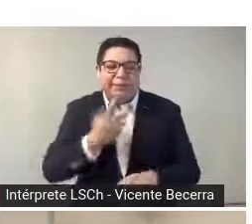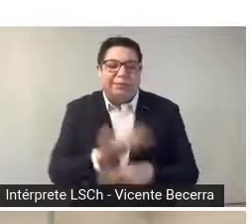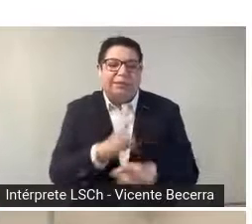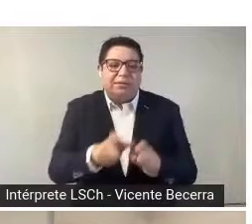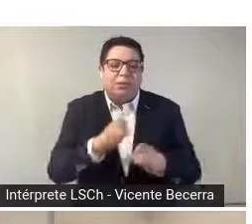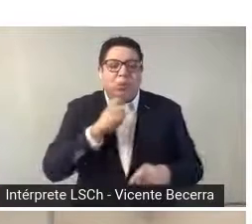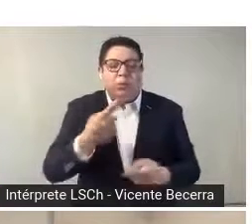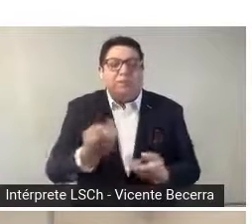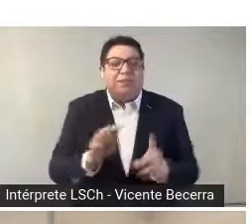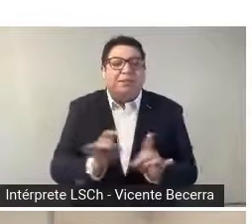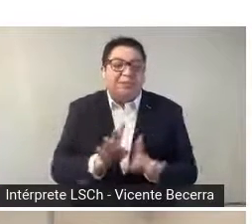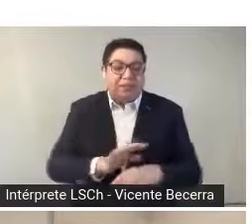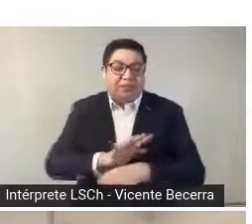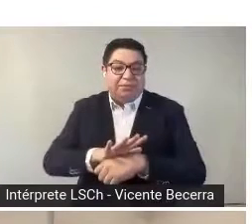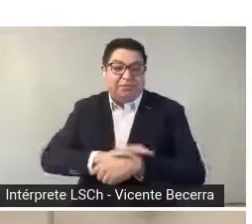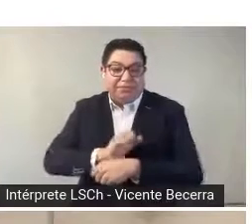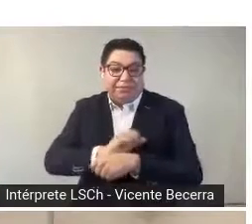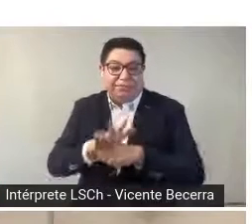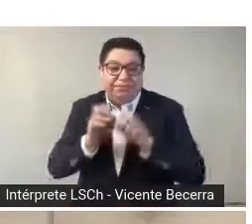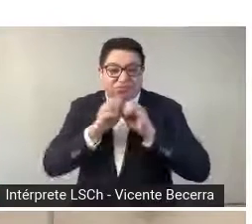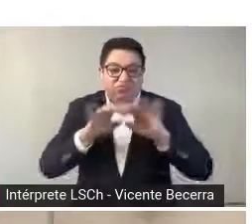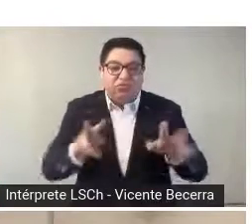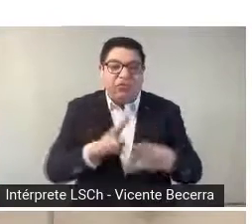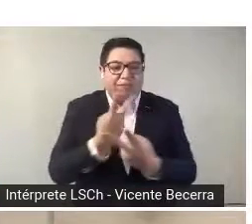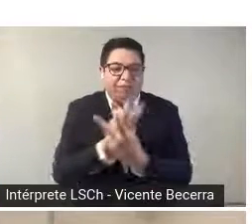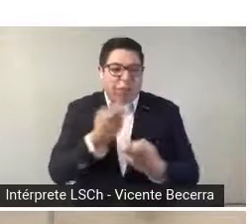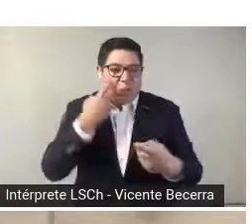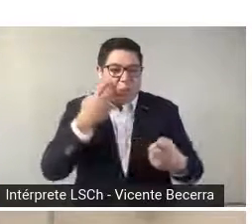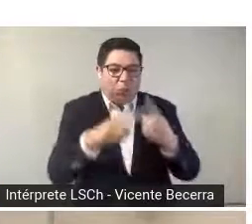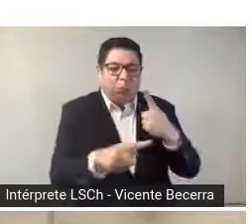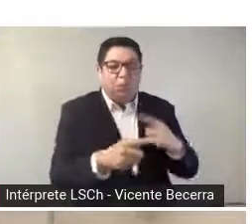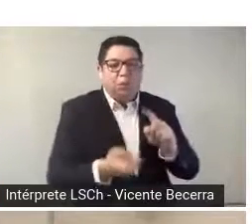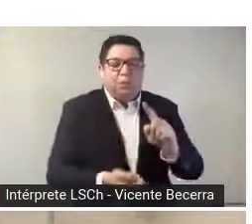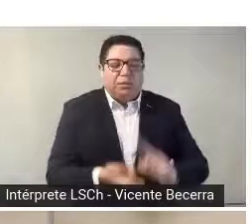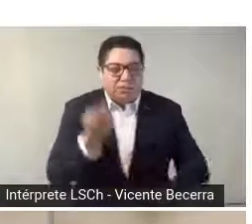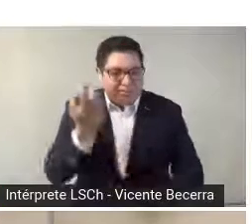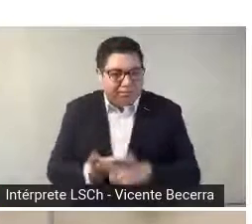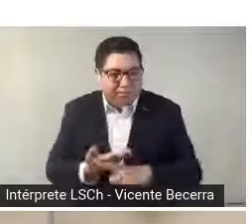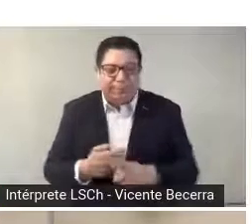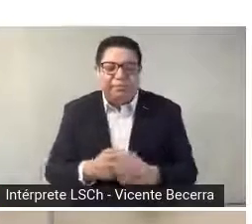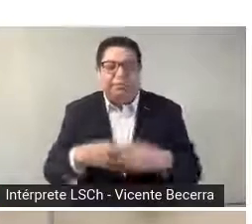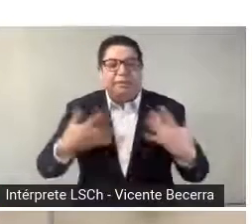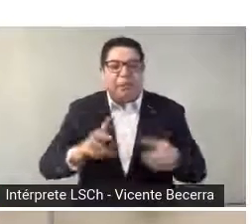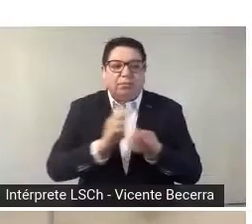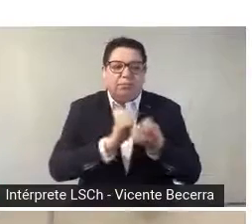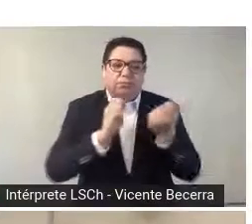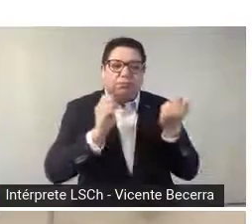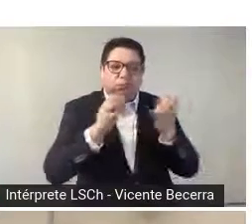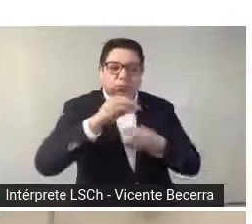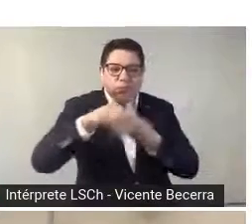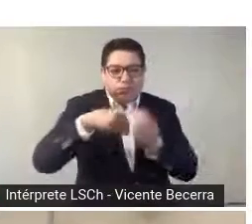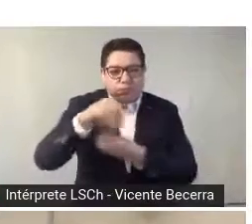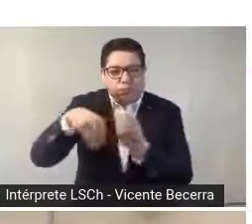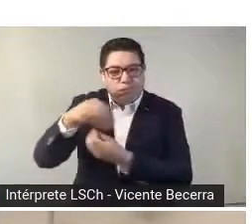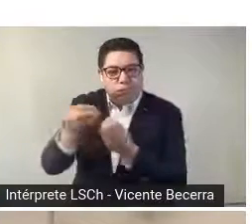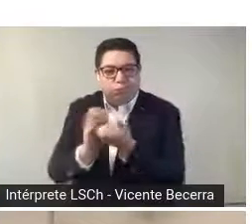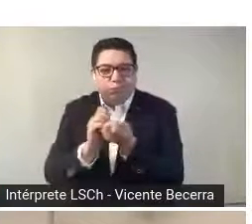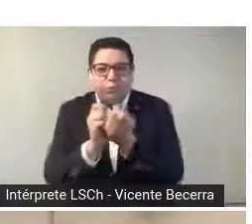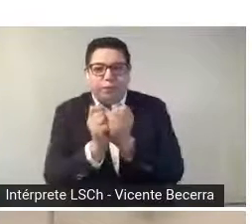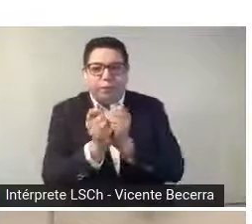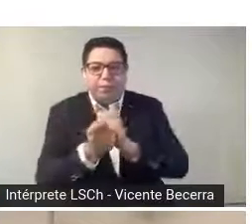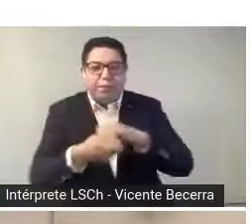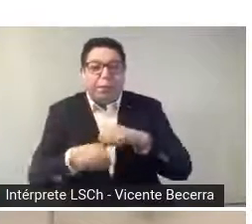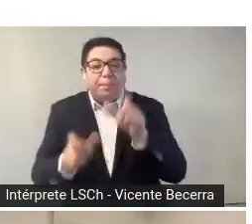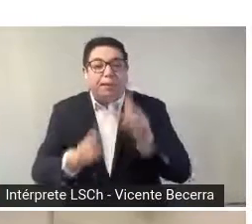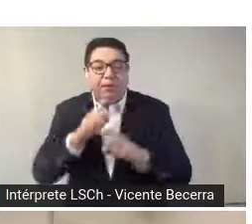un virus absolutamente desconocido. Un virus, ¿cierto?, que va cambiando, que va mutando, que las personas